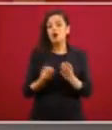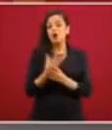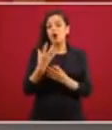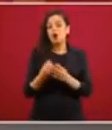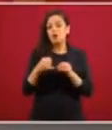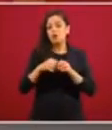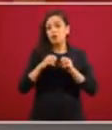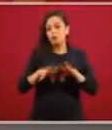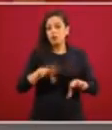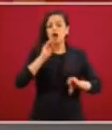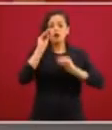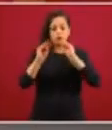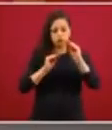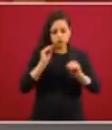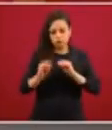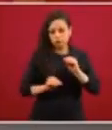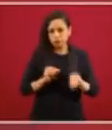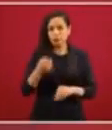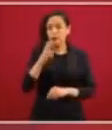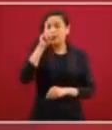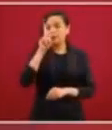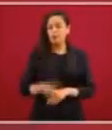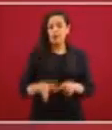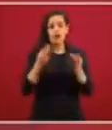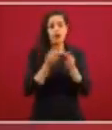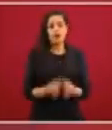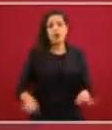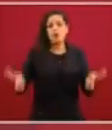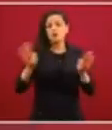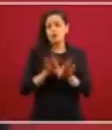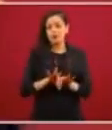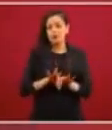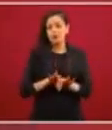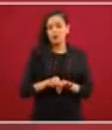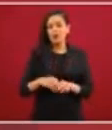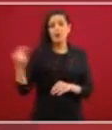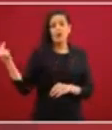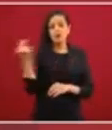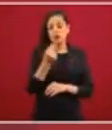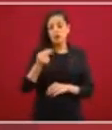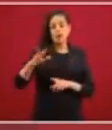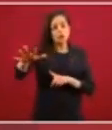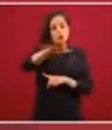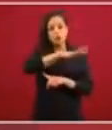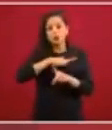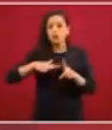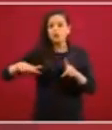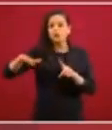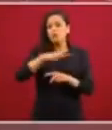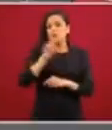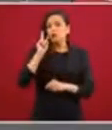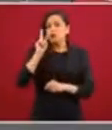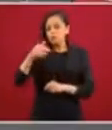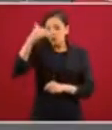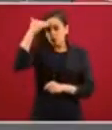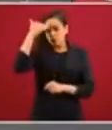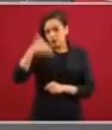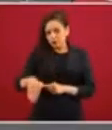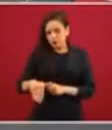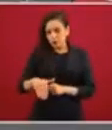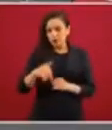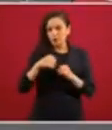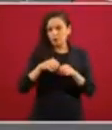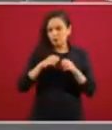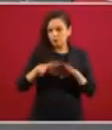es lo importante, que todo mundo tenga acceso a los datos que son propiedad, es un bien público. Gracias.